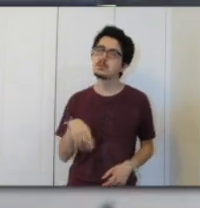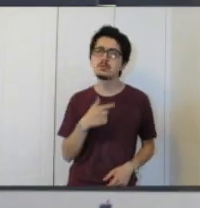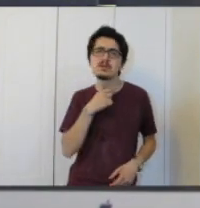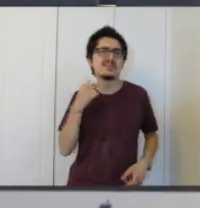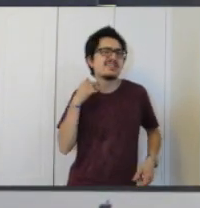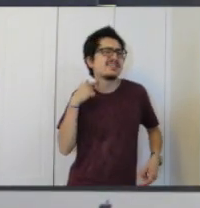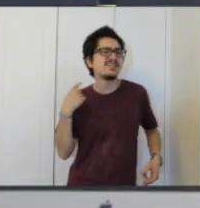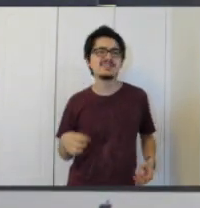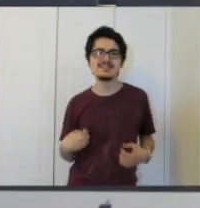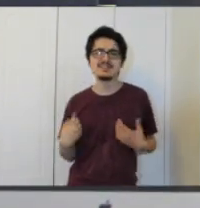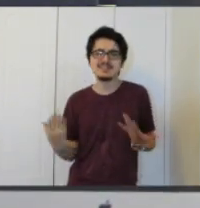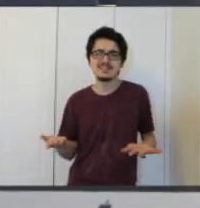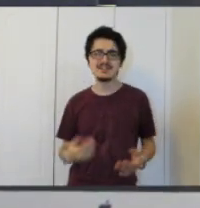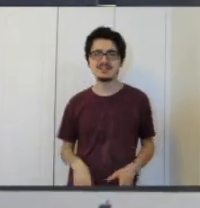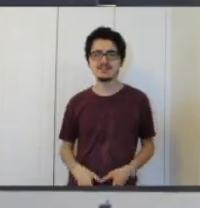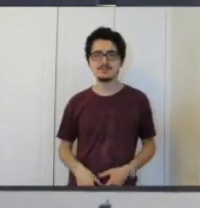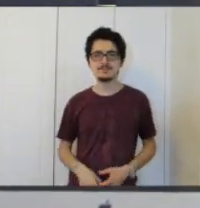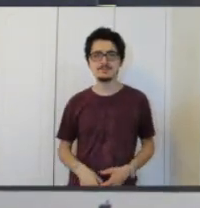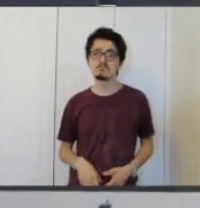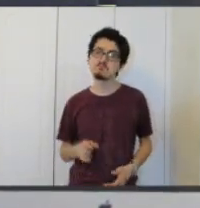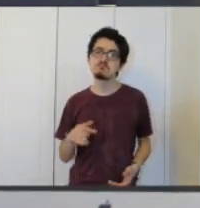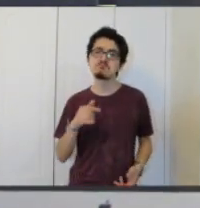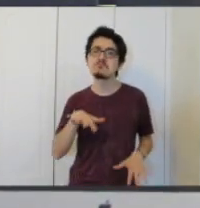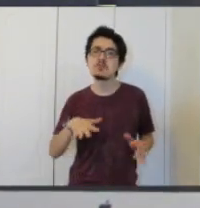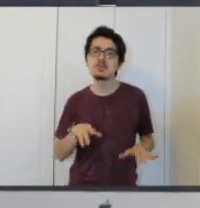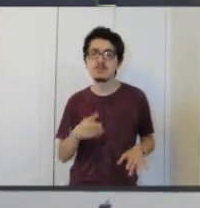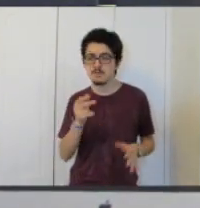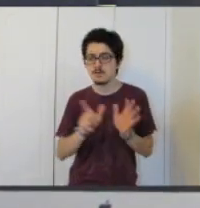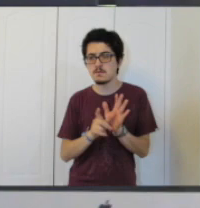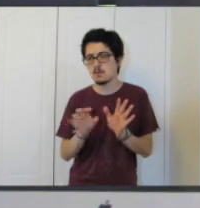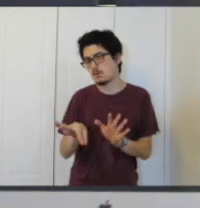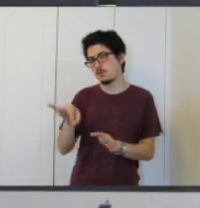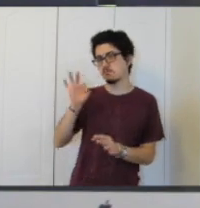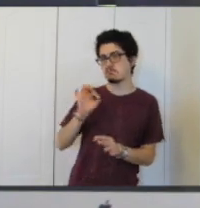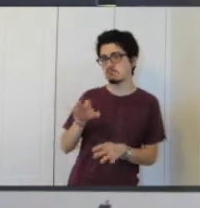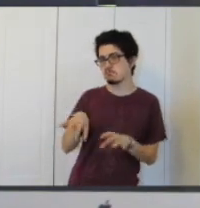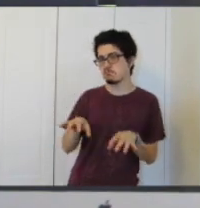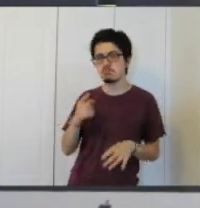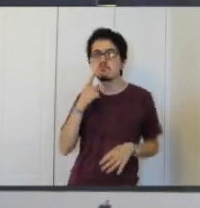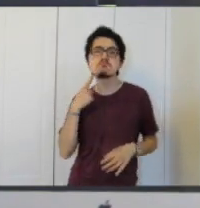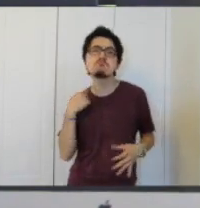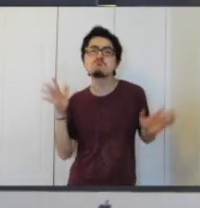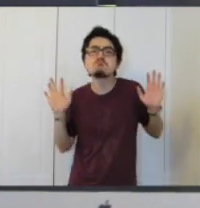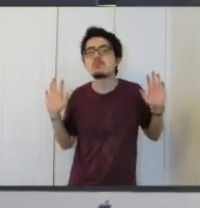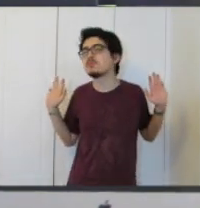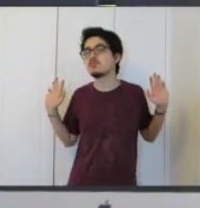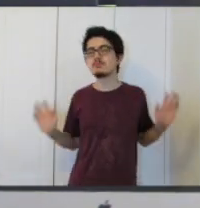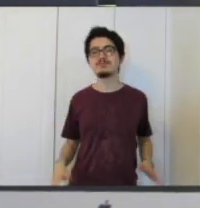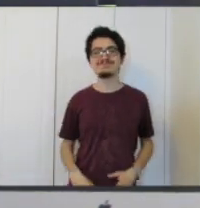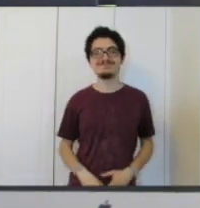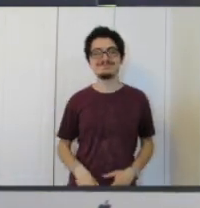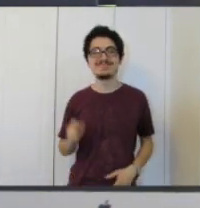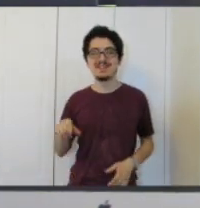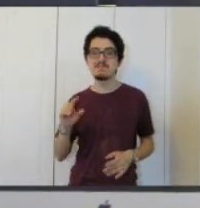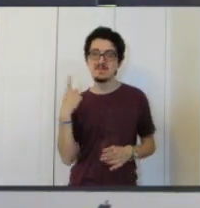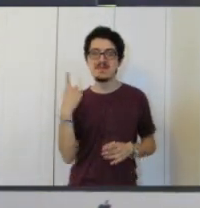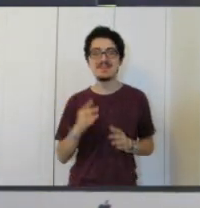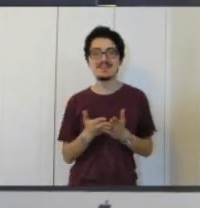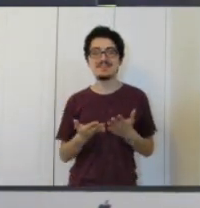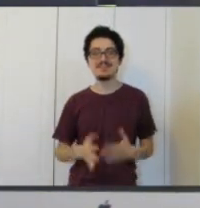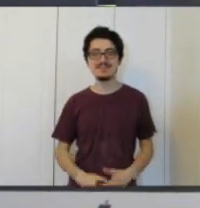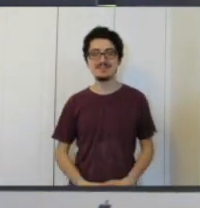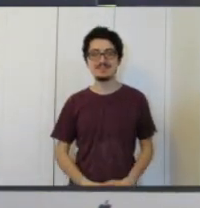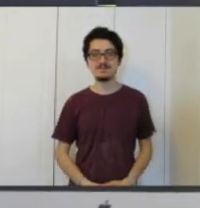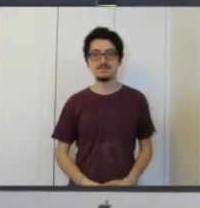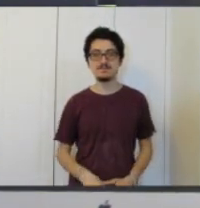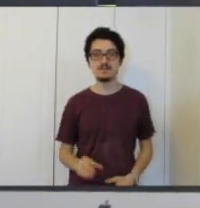nos habla sobre Matías Mathieu, en el cual nos habla sobre la experiencia en el cual tuvo un problema sanguíneo él, y nos cuenta toda su vida, en el cual, cómo sufrió, cómo